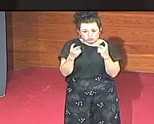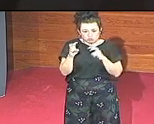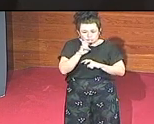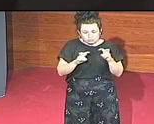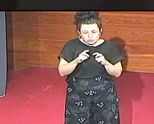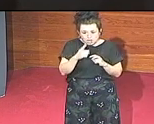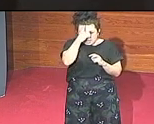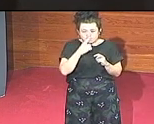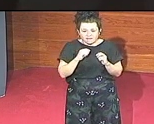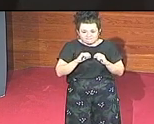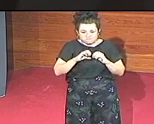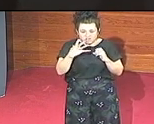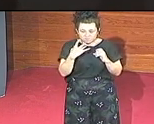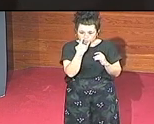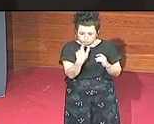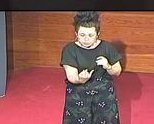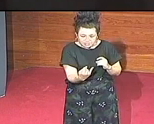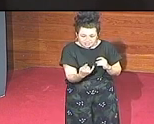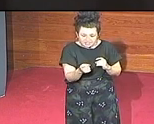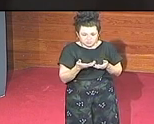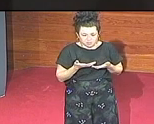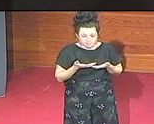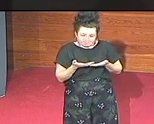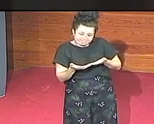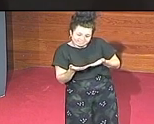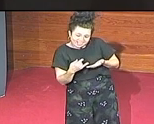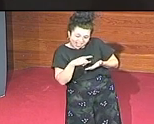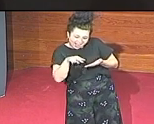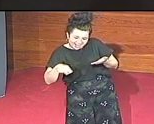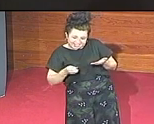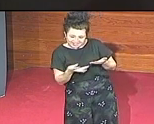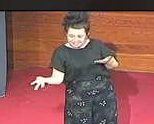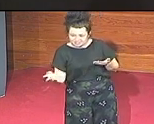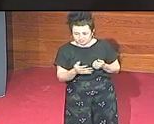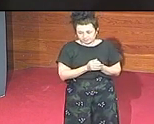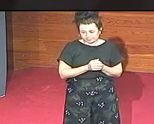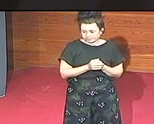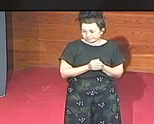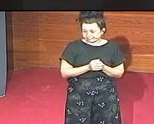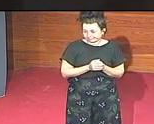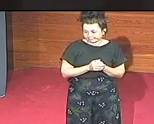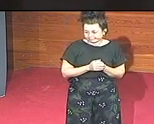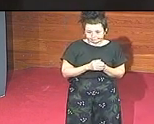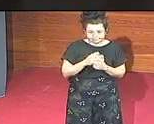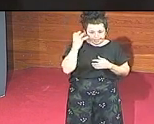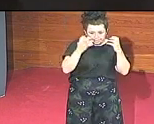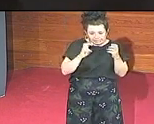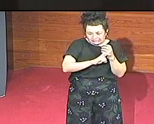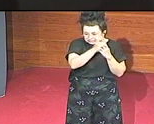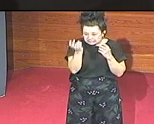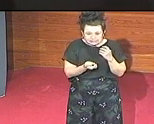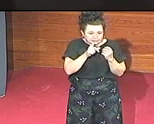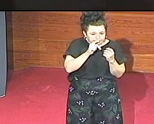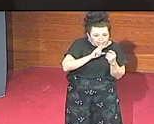y luego ya que te invite a leer todo lo demás en este caso el elvis o en este caso el changüí